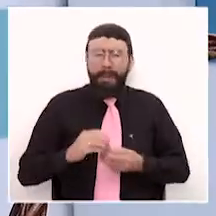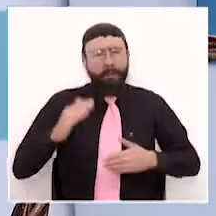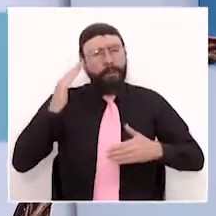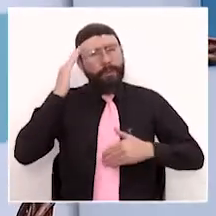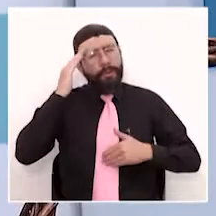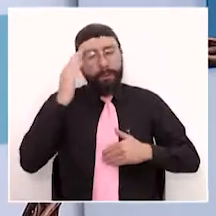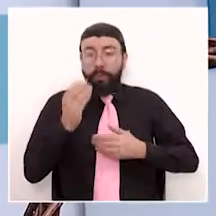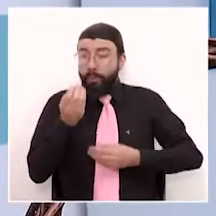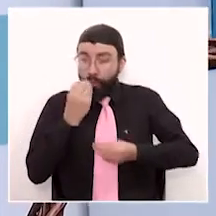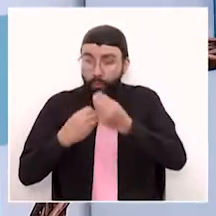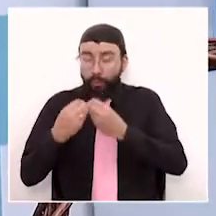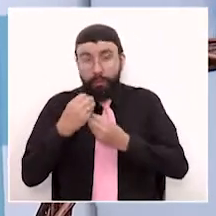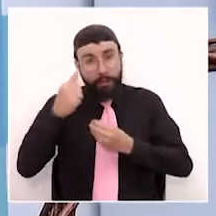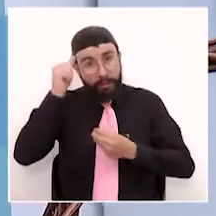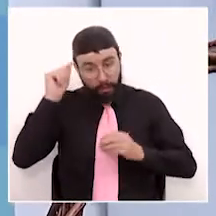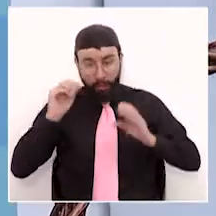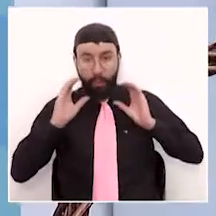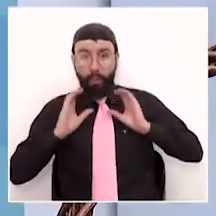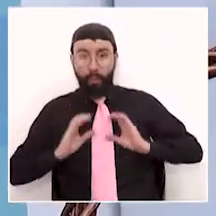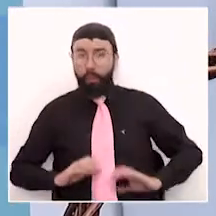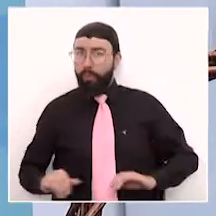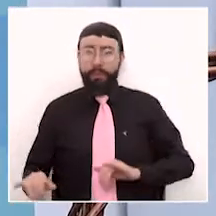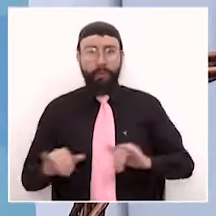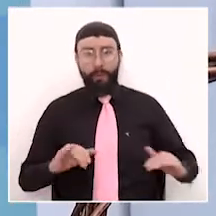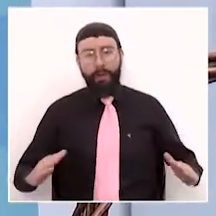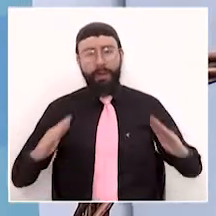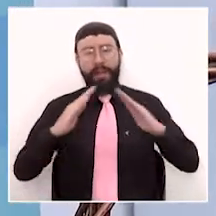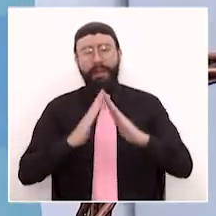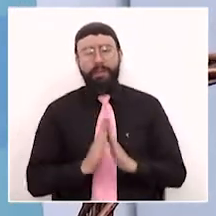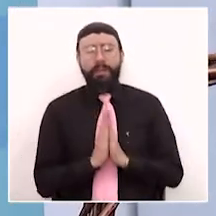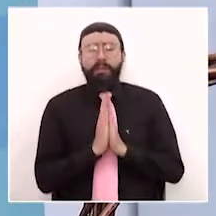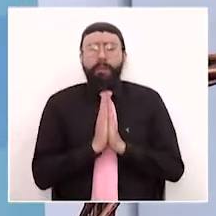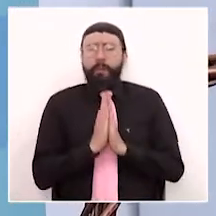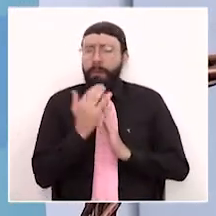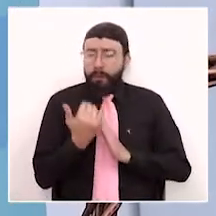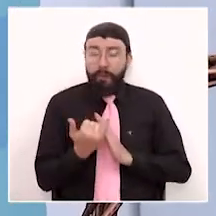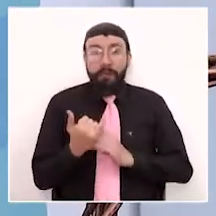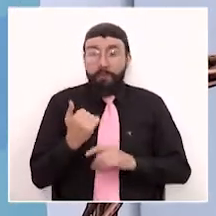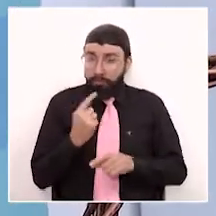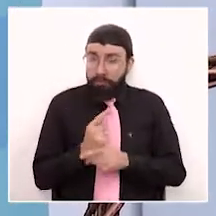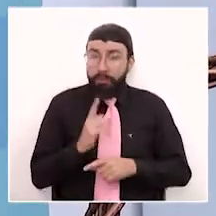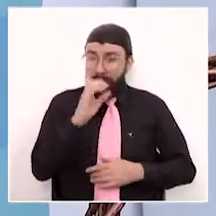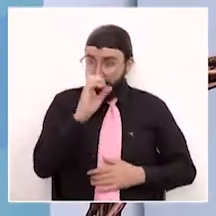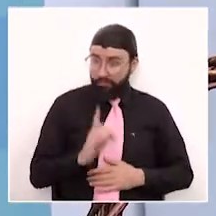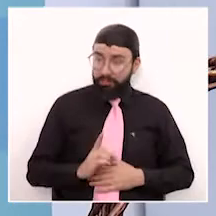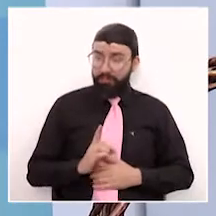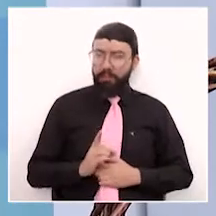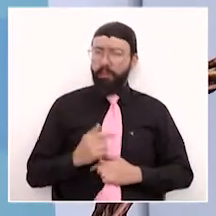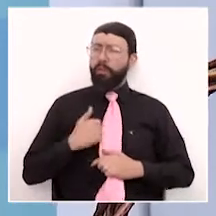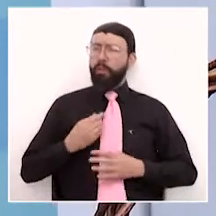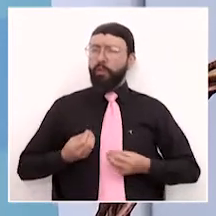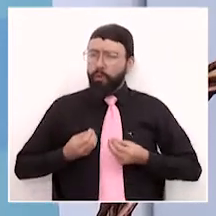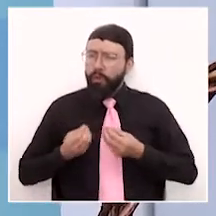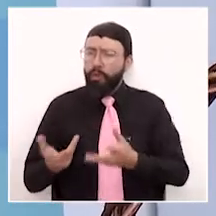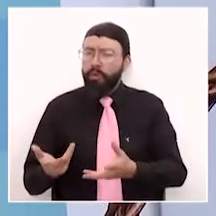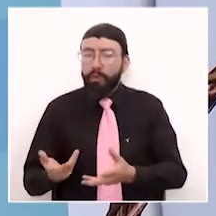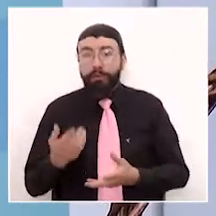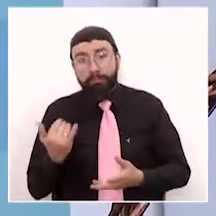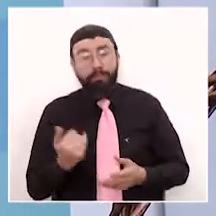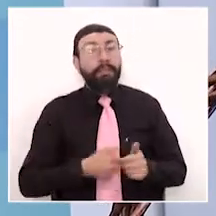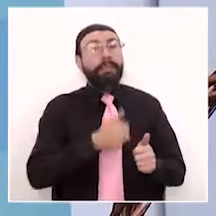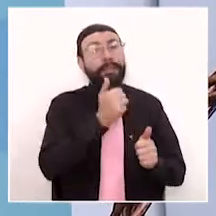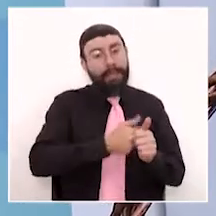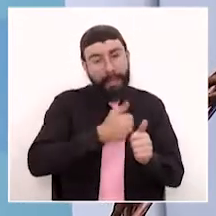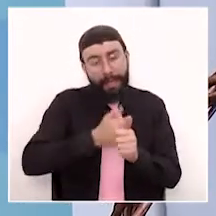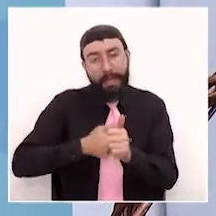alimentos. Recordemos que nuestro cuerpo es un templo y la decisión de qué le damos a ese templo es de cada uno de nosotros.